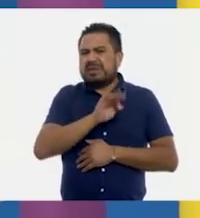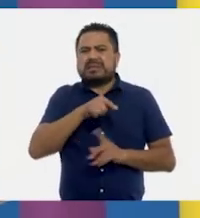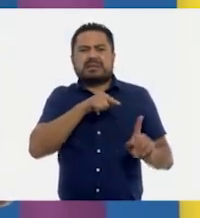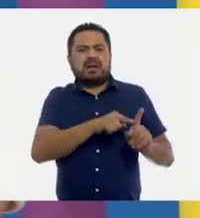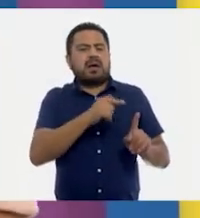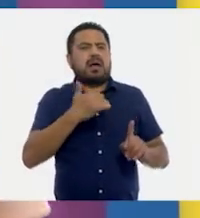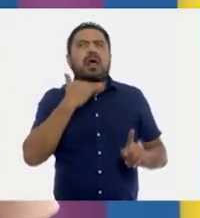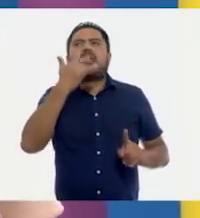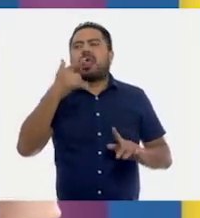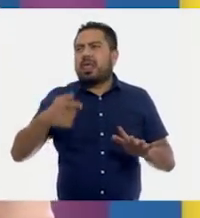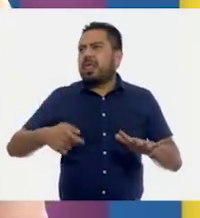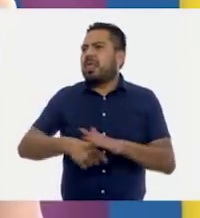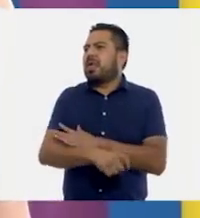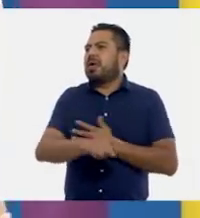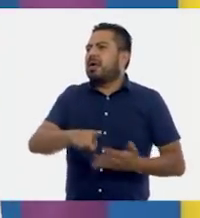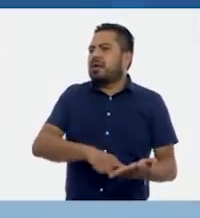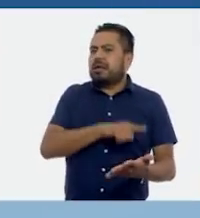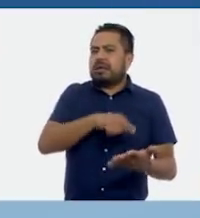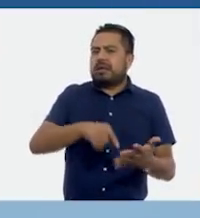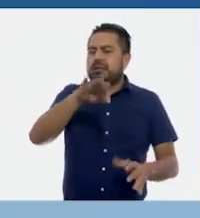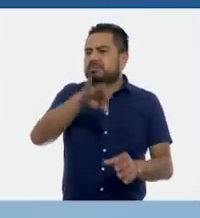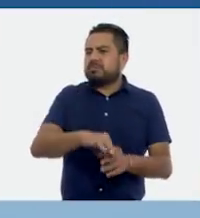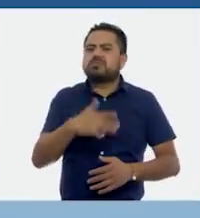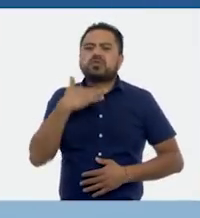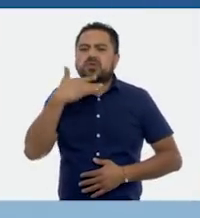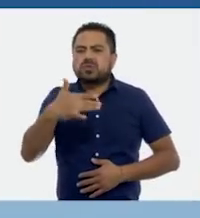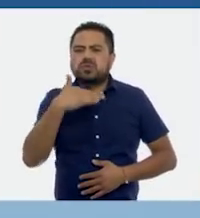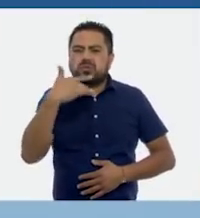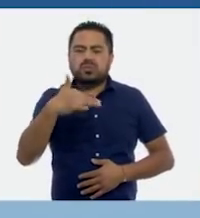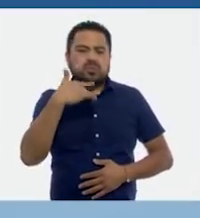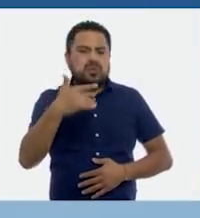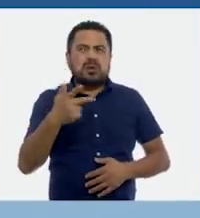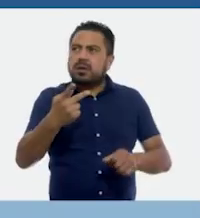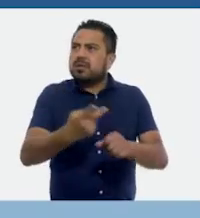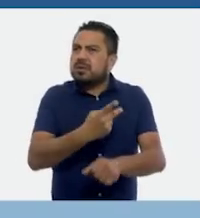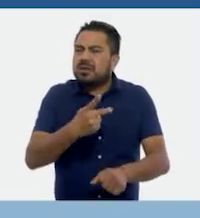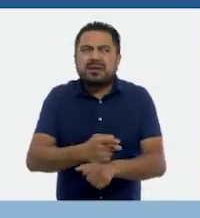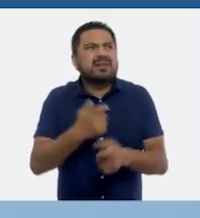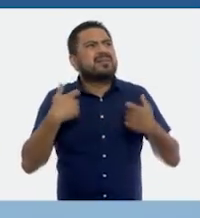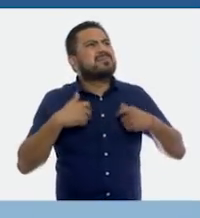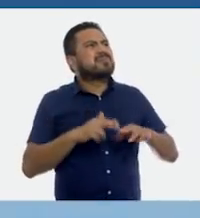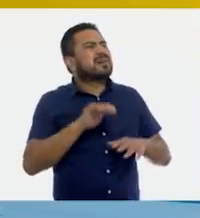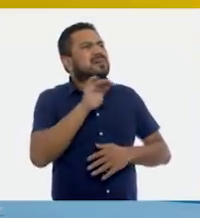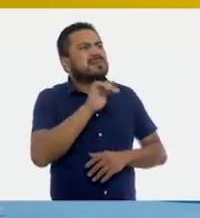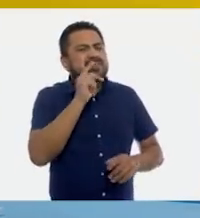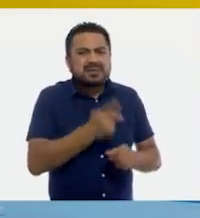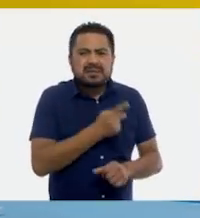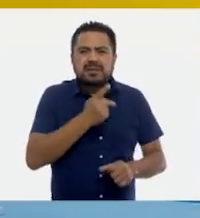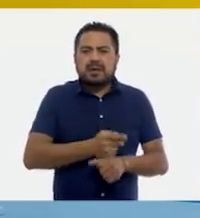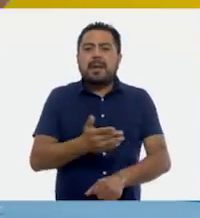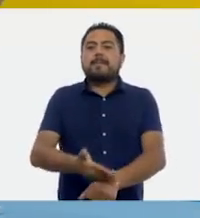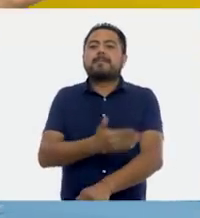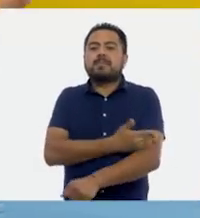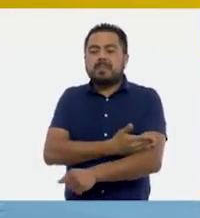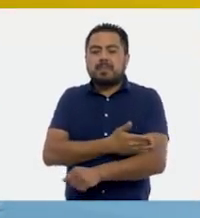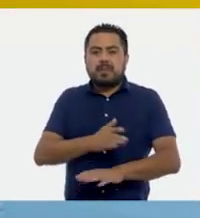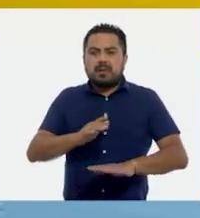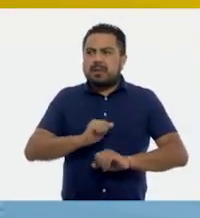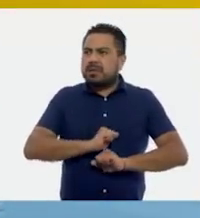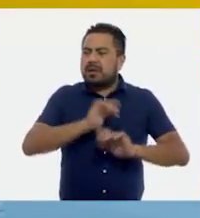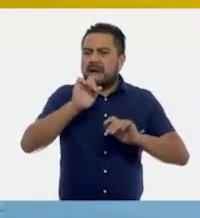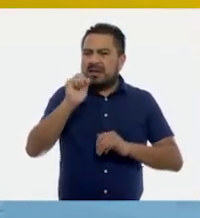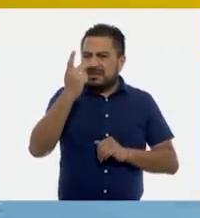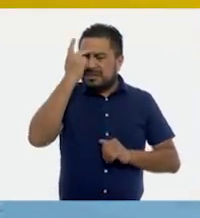un fraude electoral. ¡Sí! ¿Y qué pasó, maestra? ¿Qué pasó? Francisco Madero se fugó de San